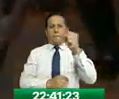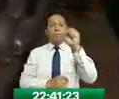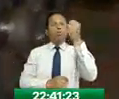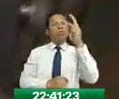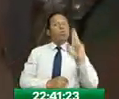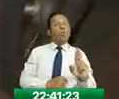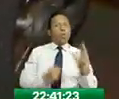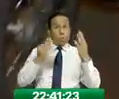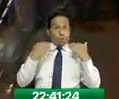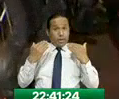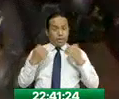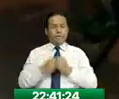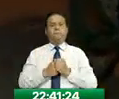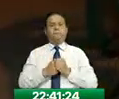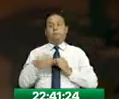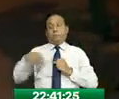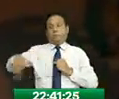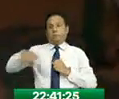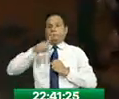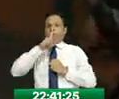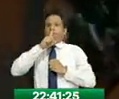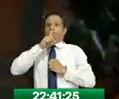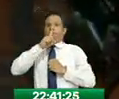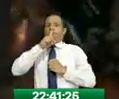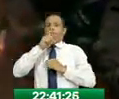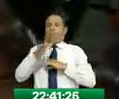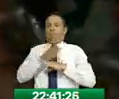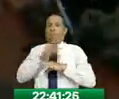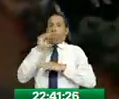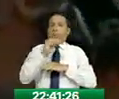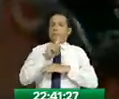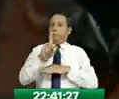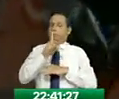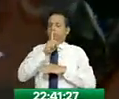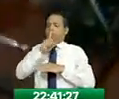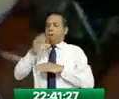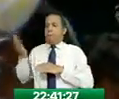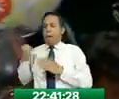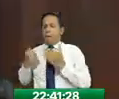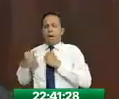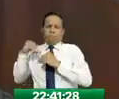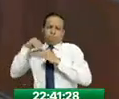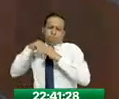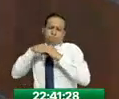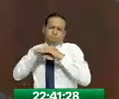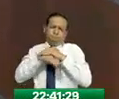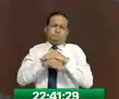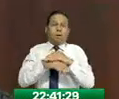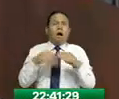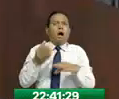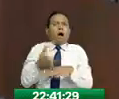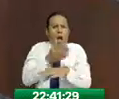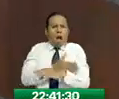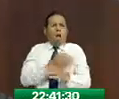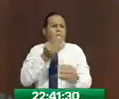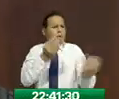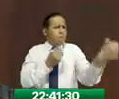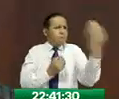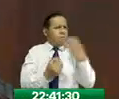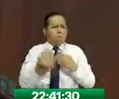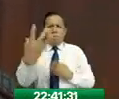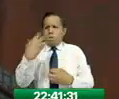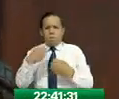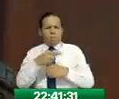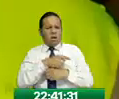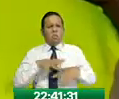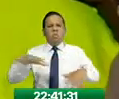de un operativo sorpresa que los uniformados de ese distrito realizaron ante el cometimiento de varias muertes violentas